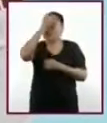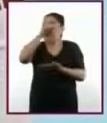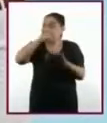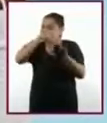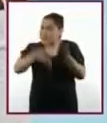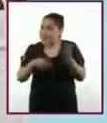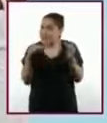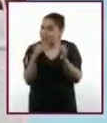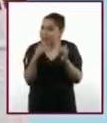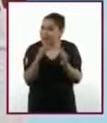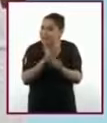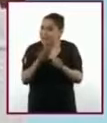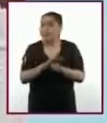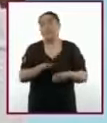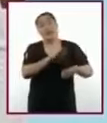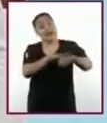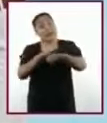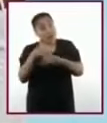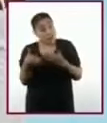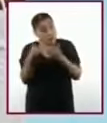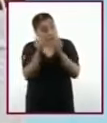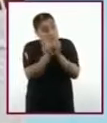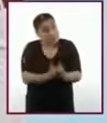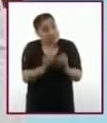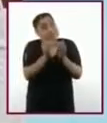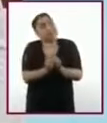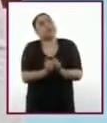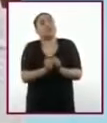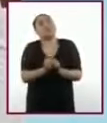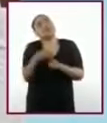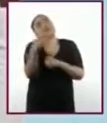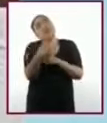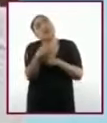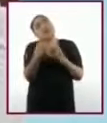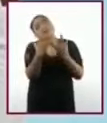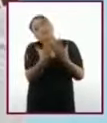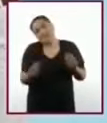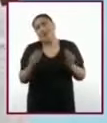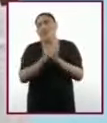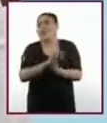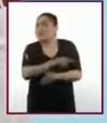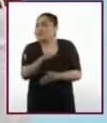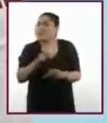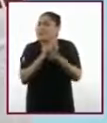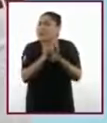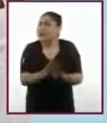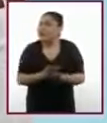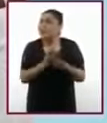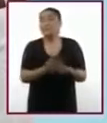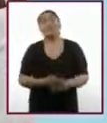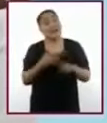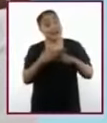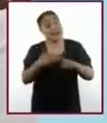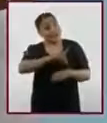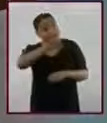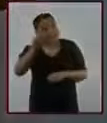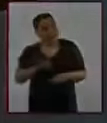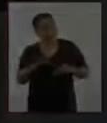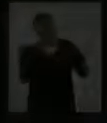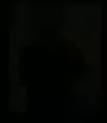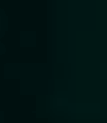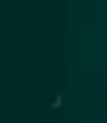Y recuerden, este periodo de aislamiento es solo una medida temporal. Tengan paciencia. ¡Hasta luego!